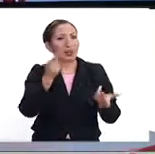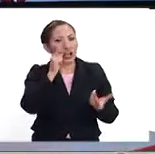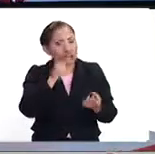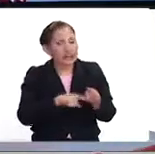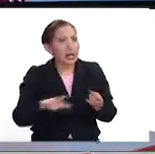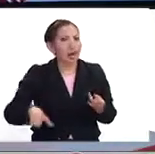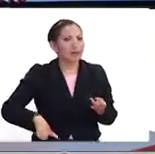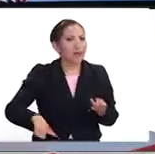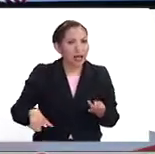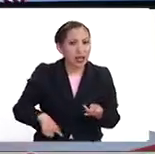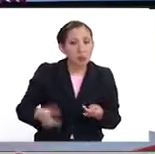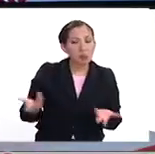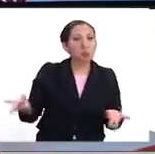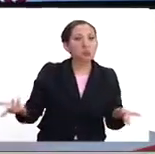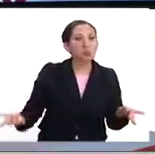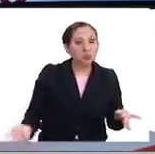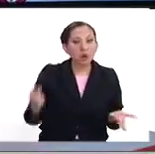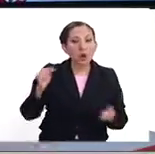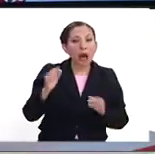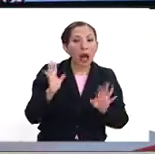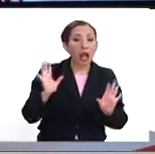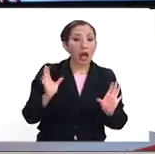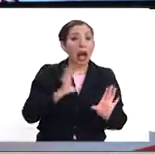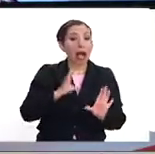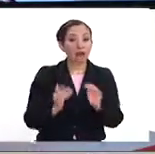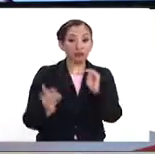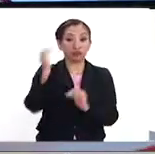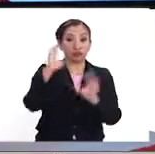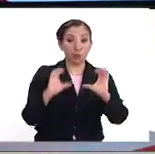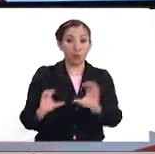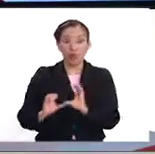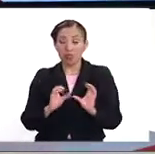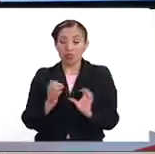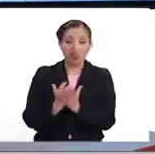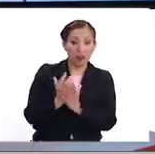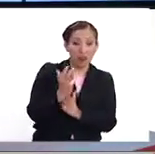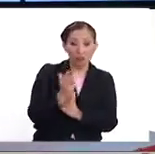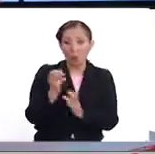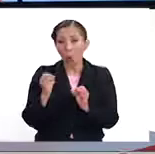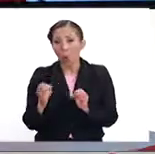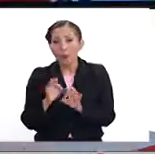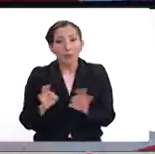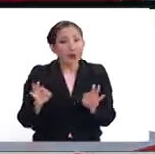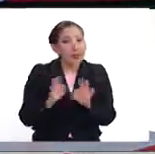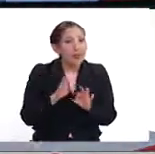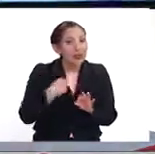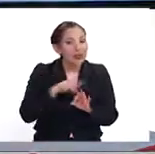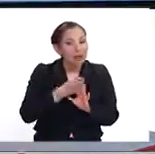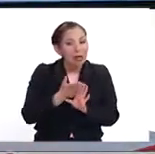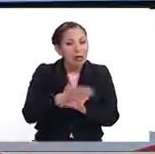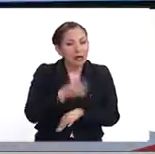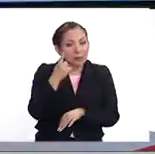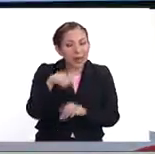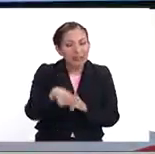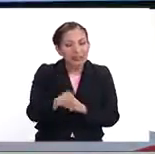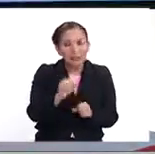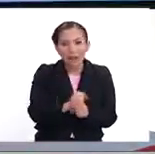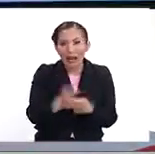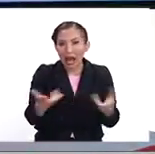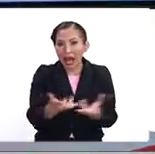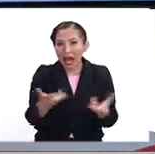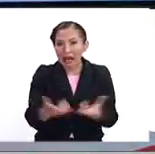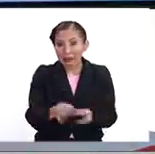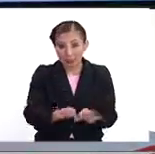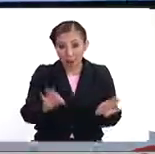seguridad, el gobierno, qué nivel de alerta estamos y sobre todo algo muy importante, que estamos previos para que esta semana se realicen